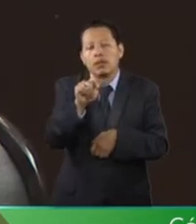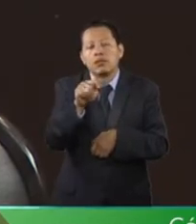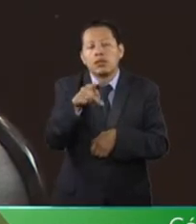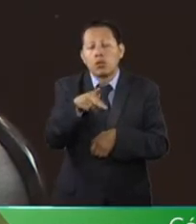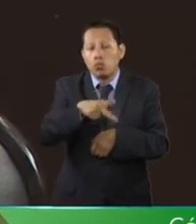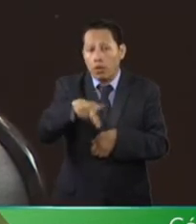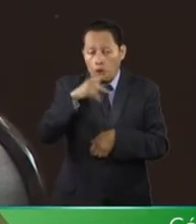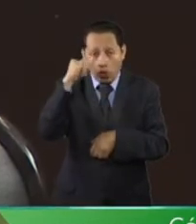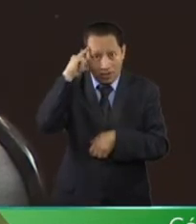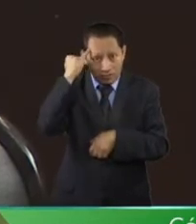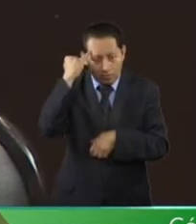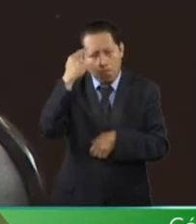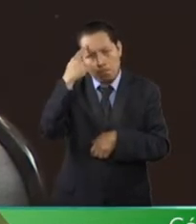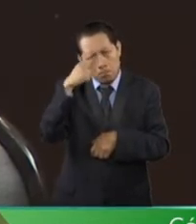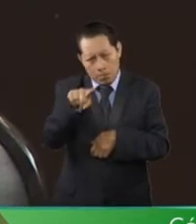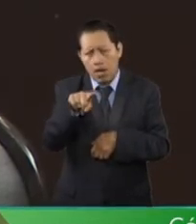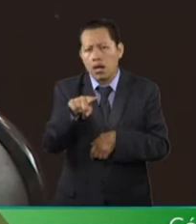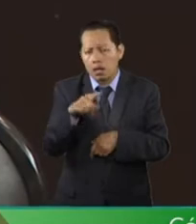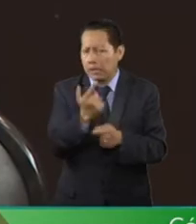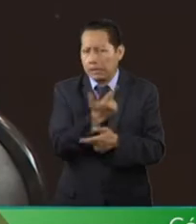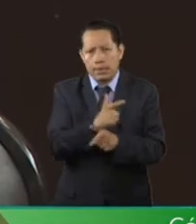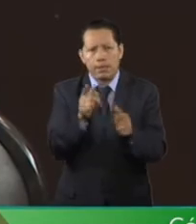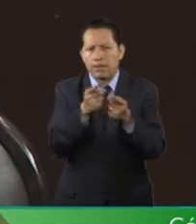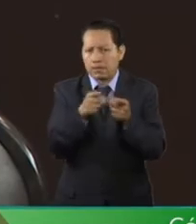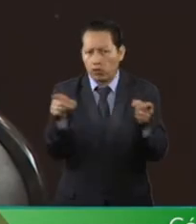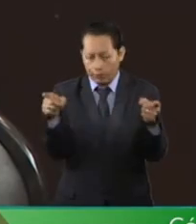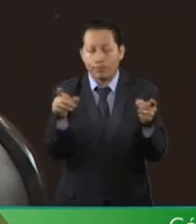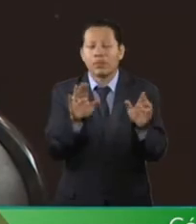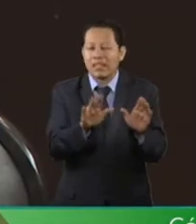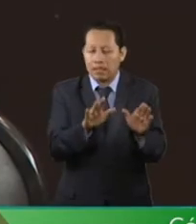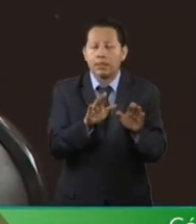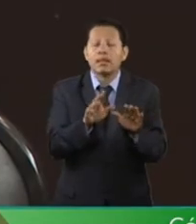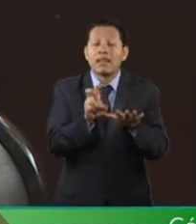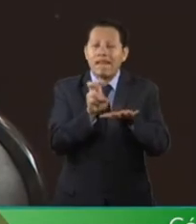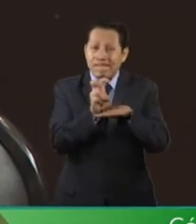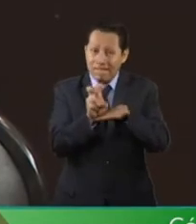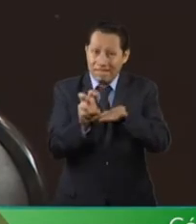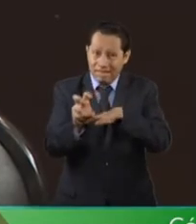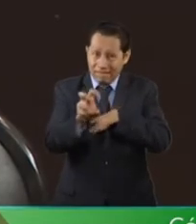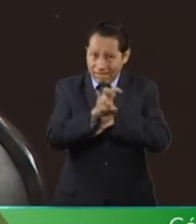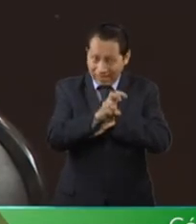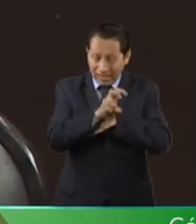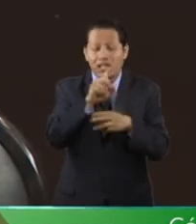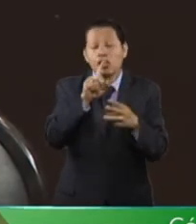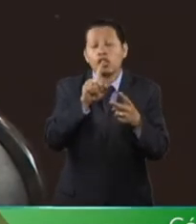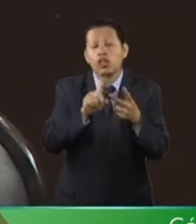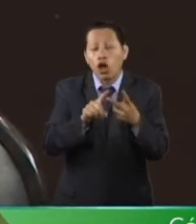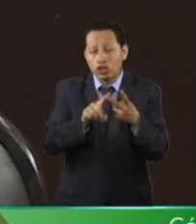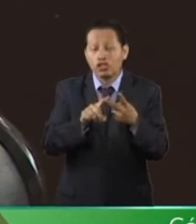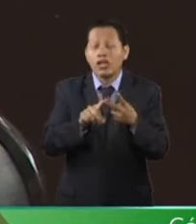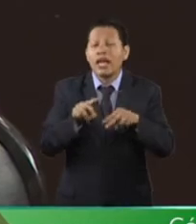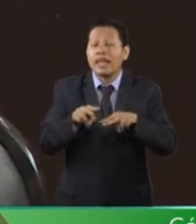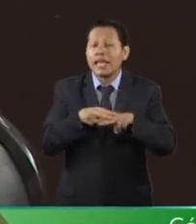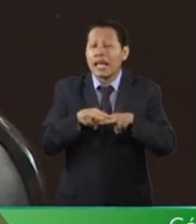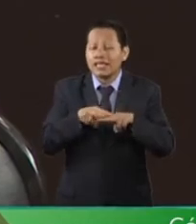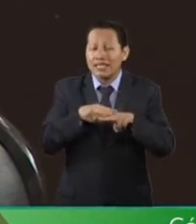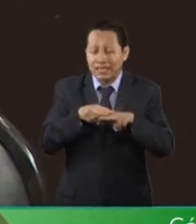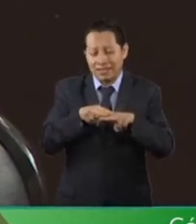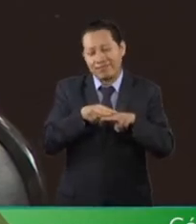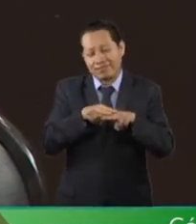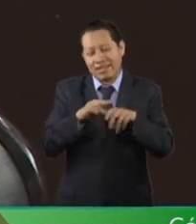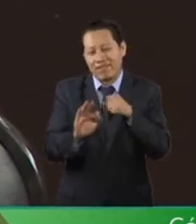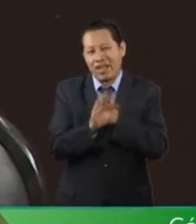su libre desarrollo. El Tren Maya y el Tren Fantasma de Sonora son un claro ejemplo de lo que ya no se